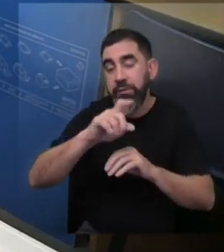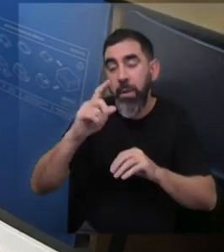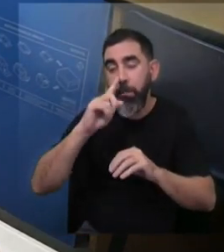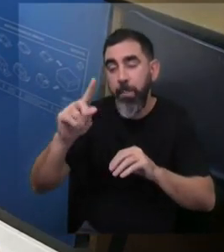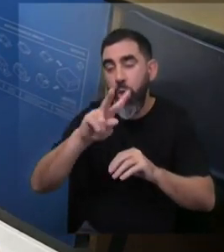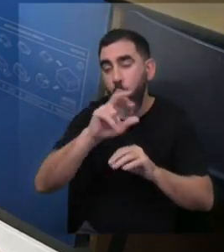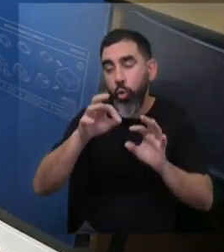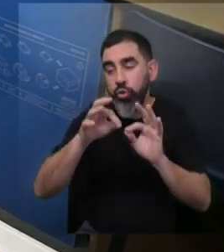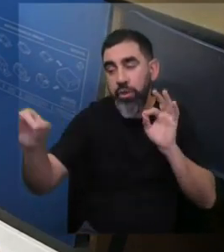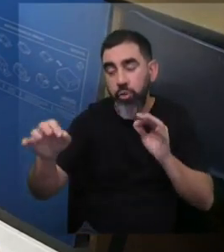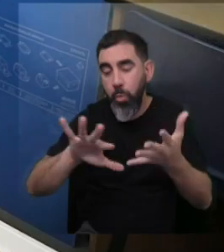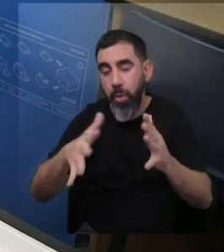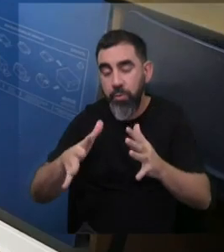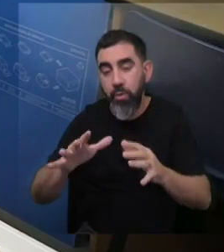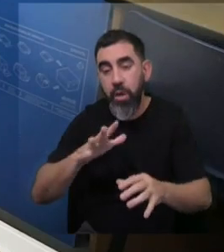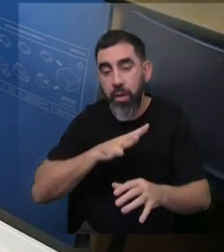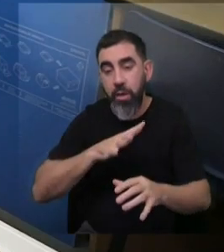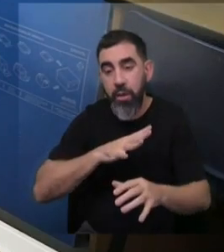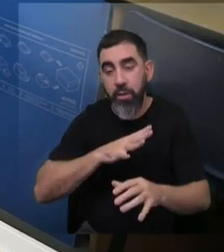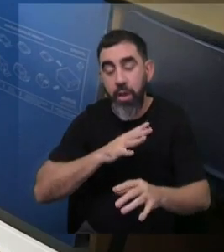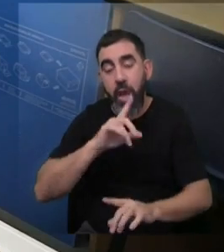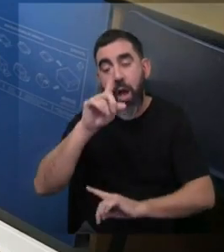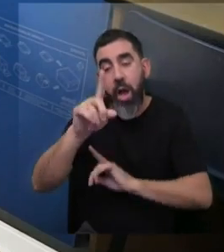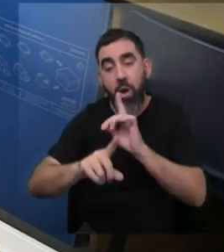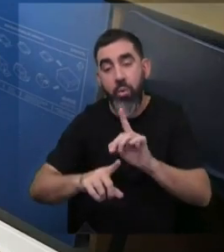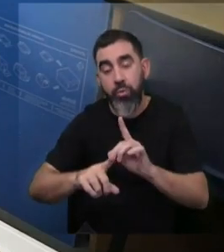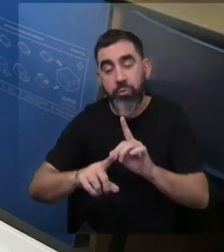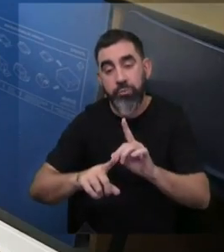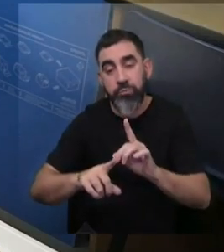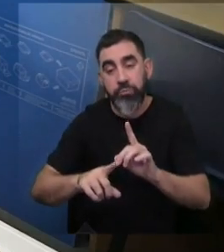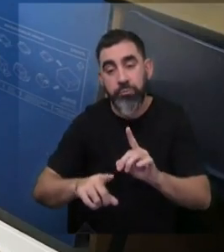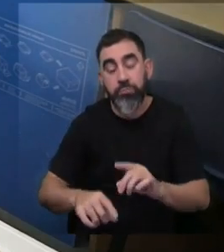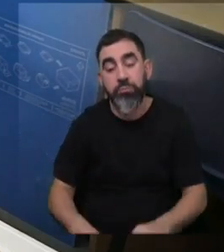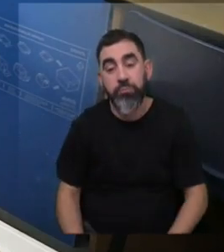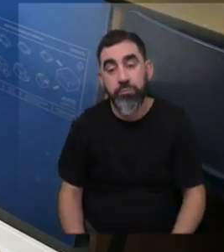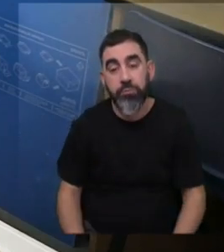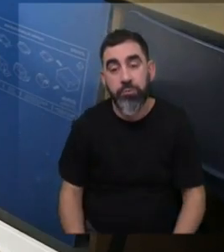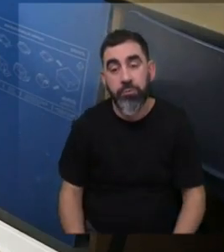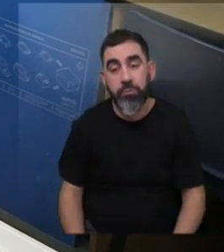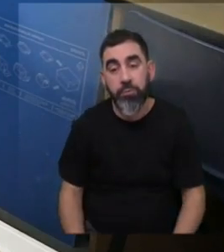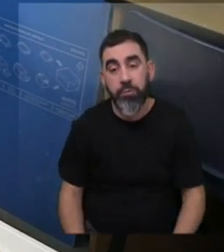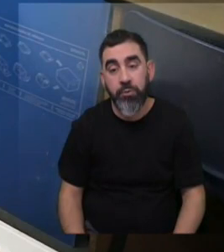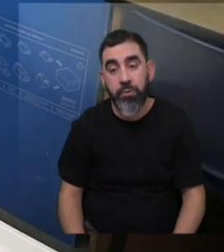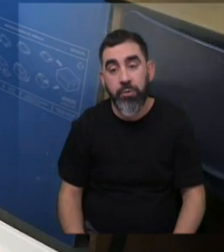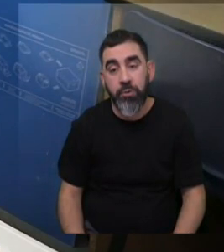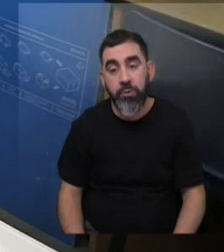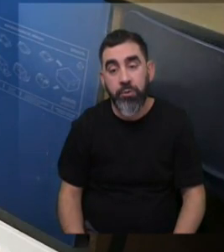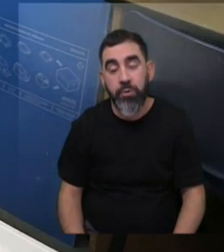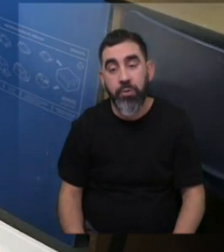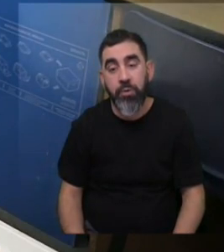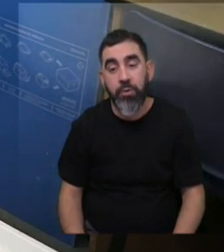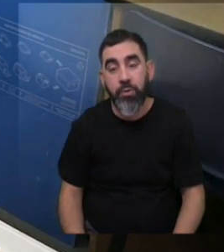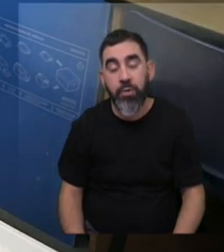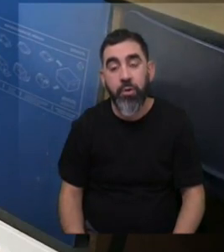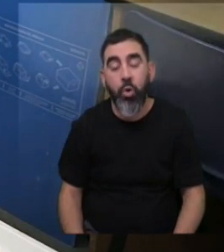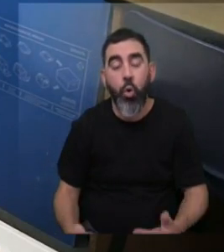metros, encontramos una serie de un conjunto muy importante de lo que llamamos estructuras